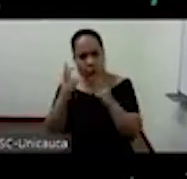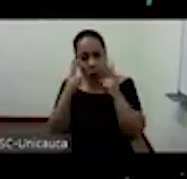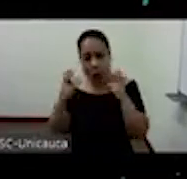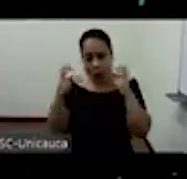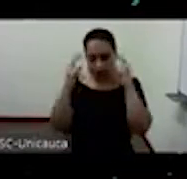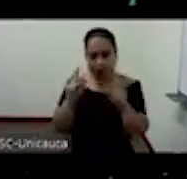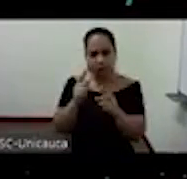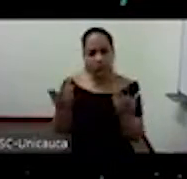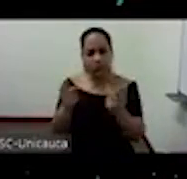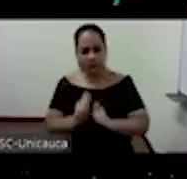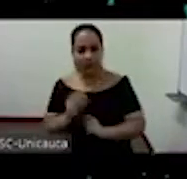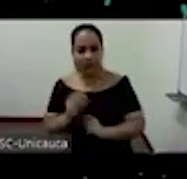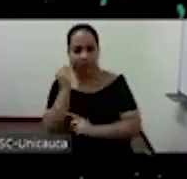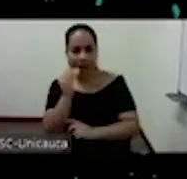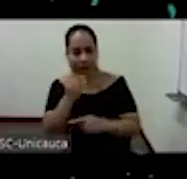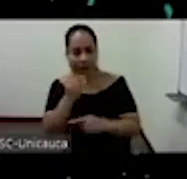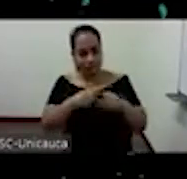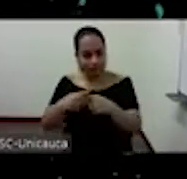el desarrollo del mismo.